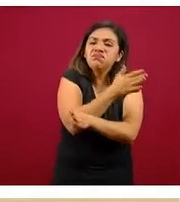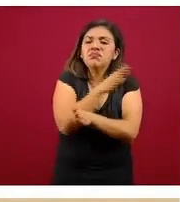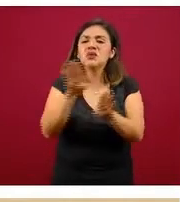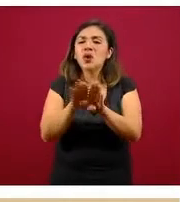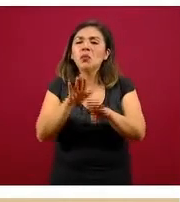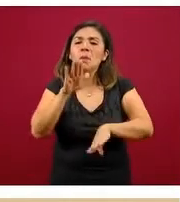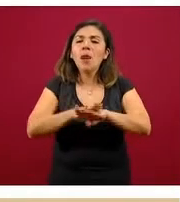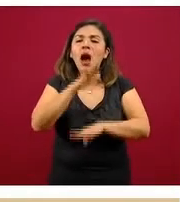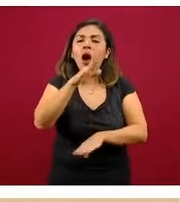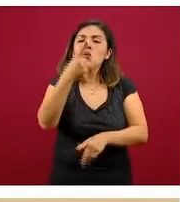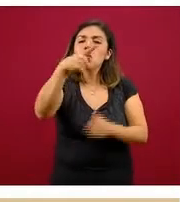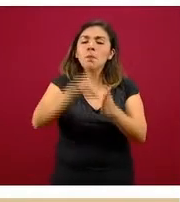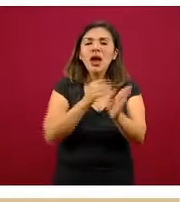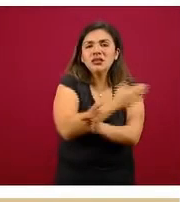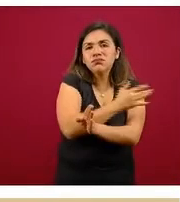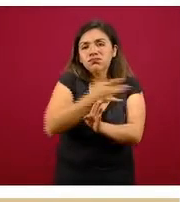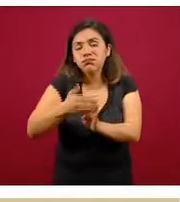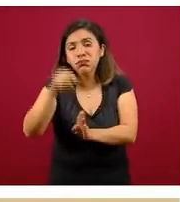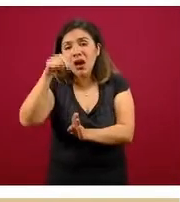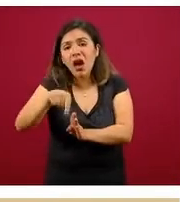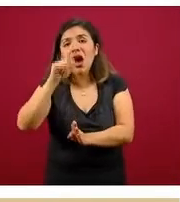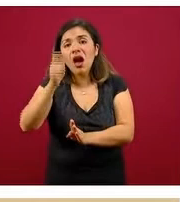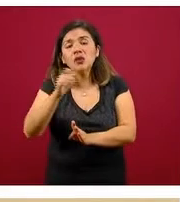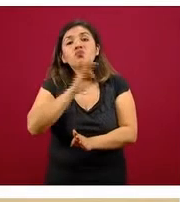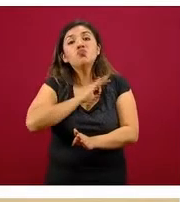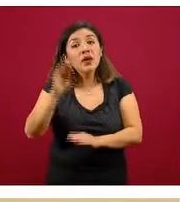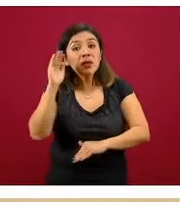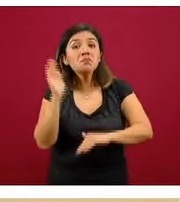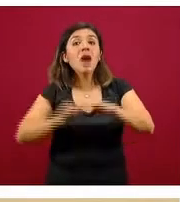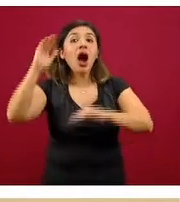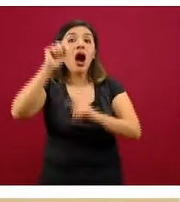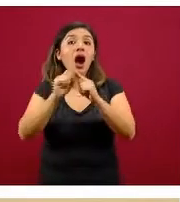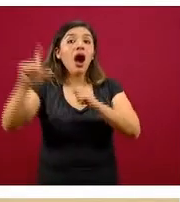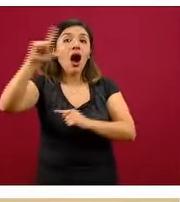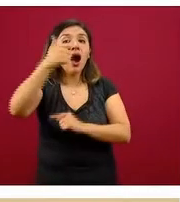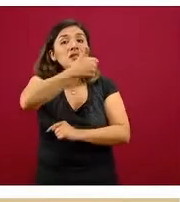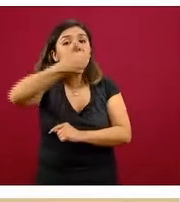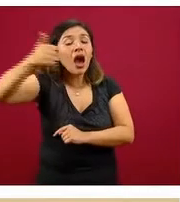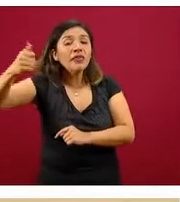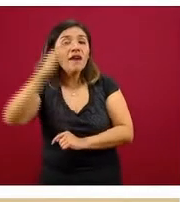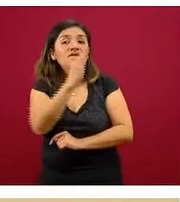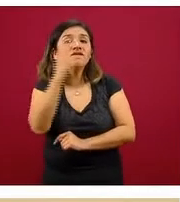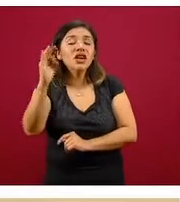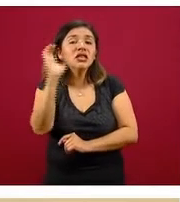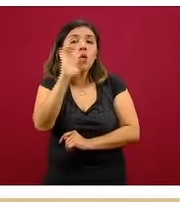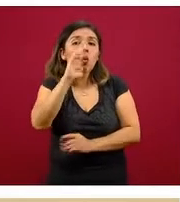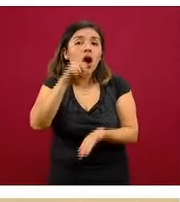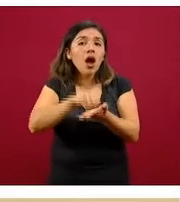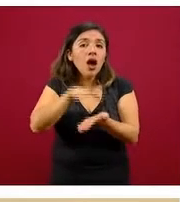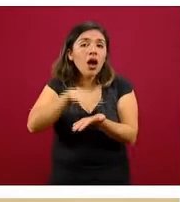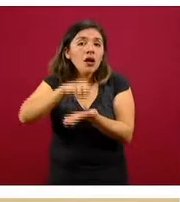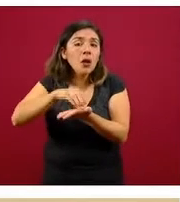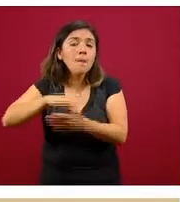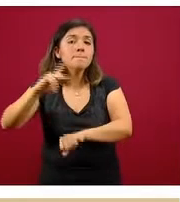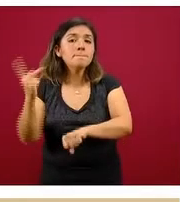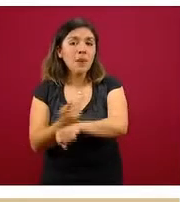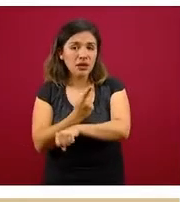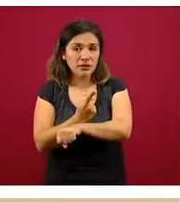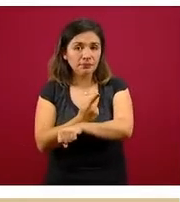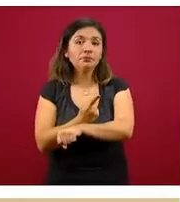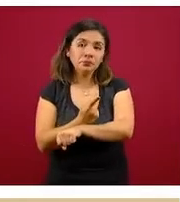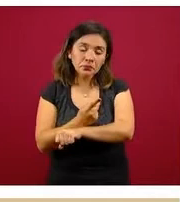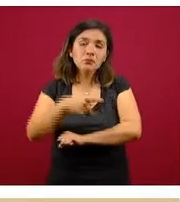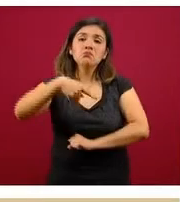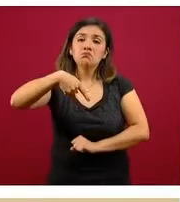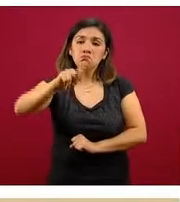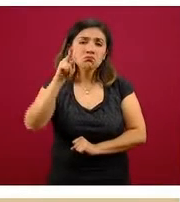el último mes y pueden representar un incremento para cada una de las fechas en la que ocurrieron.